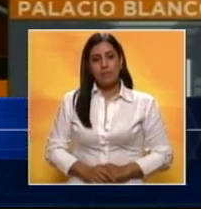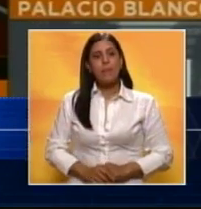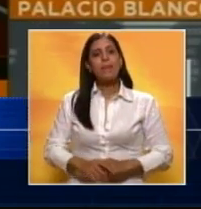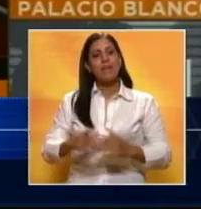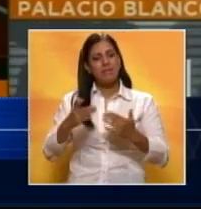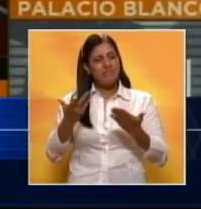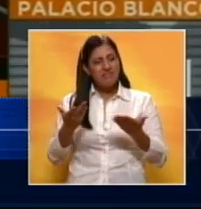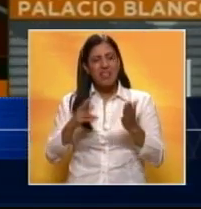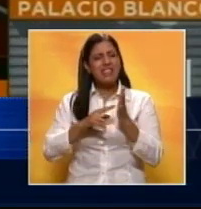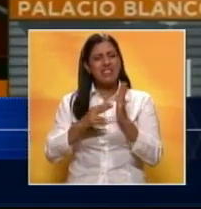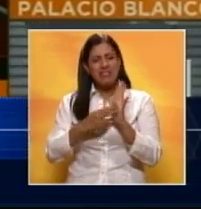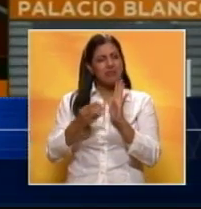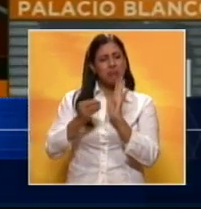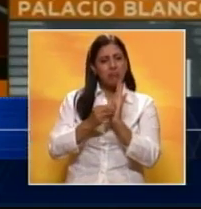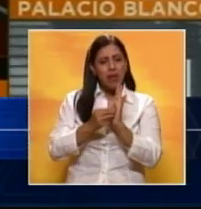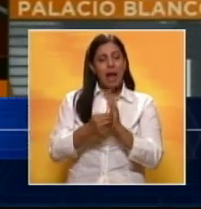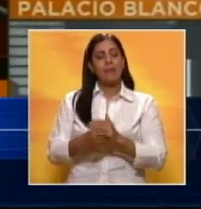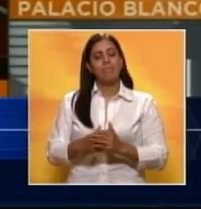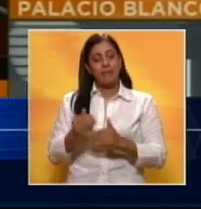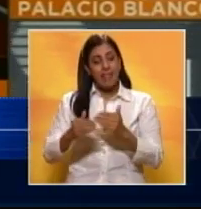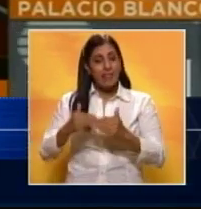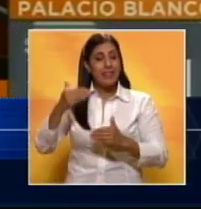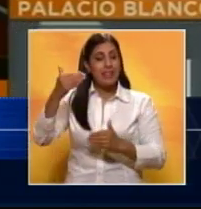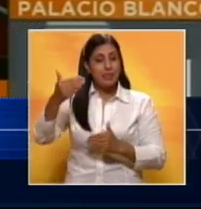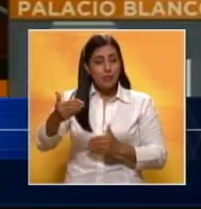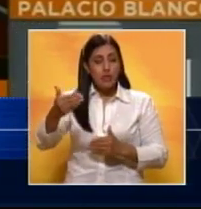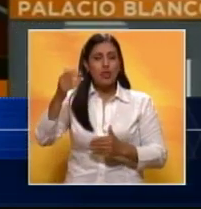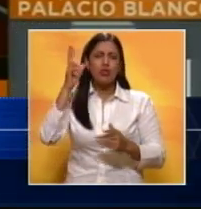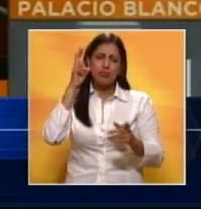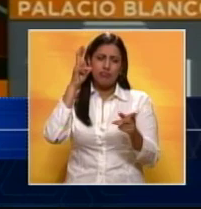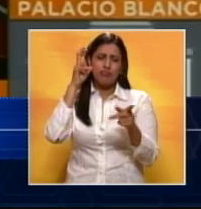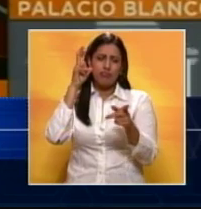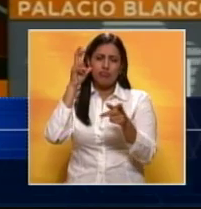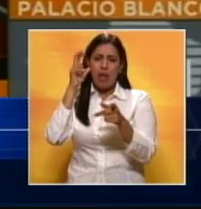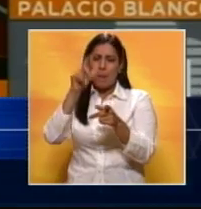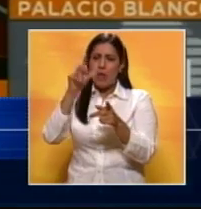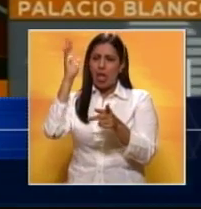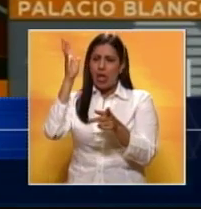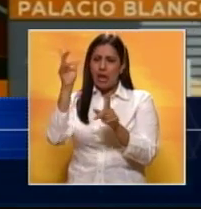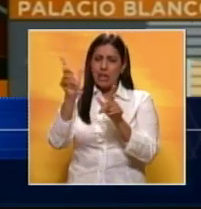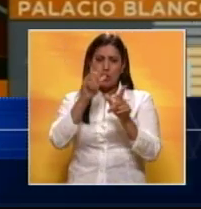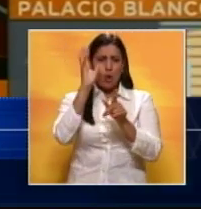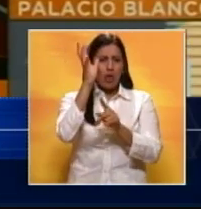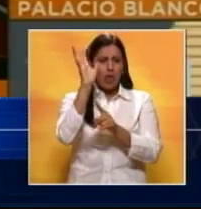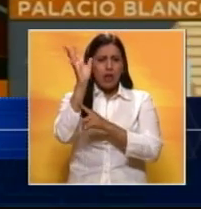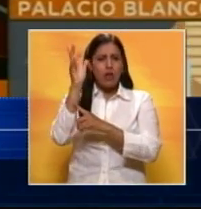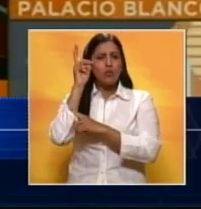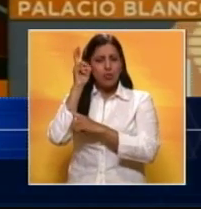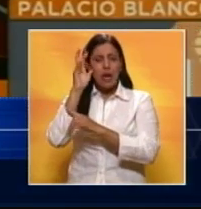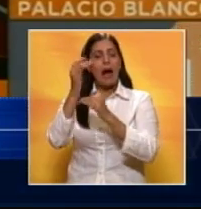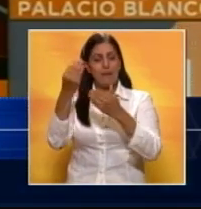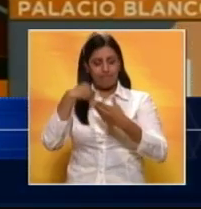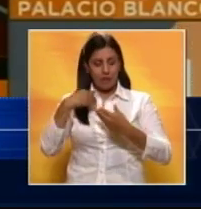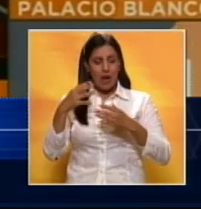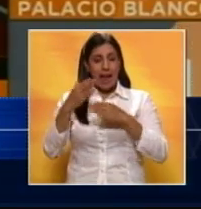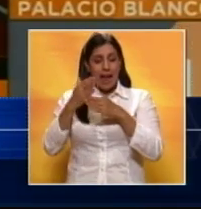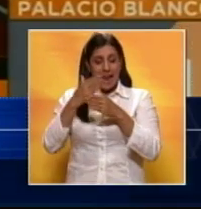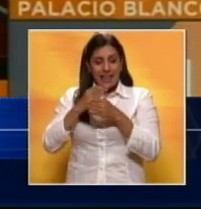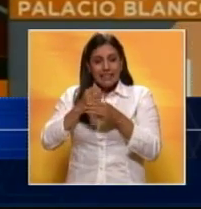A tal efecto, luego de oír a mis antecesores, quiero como